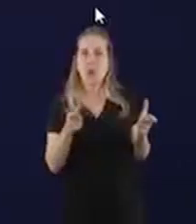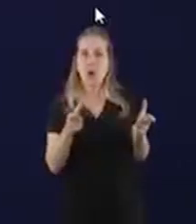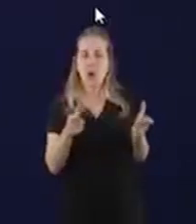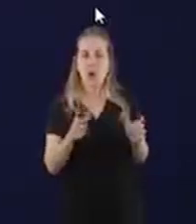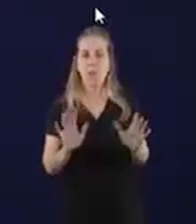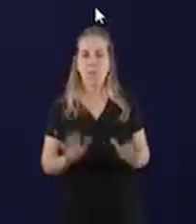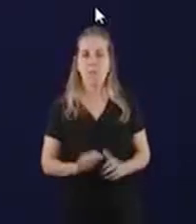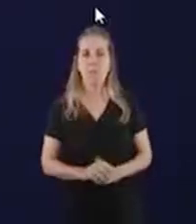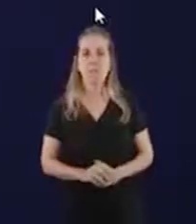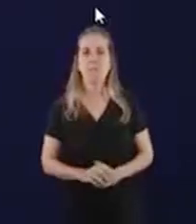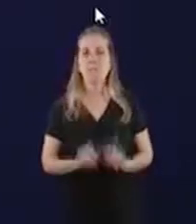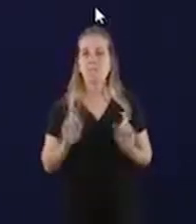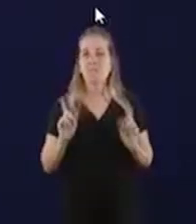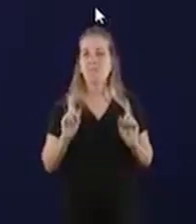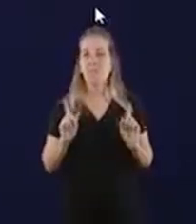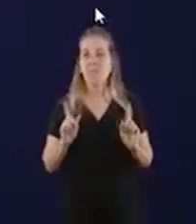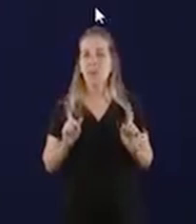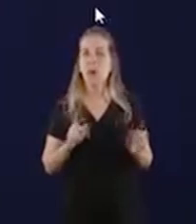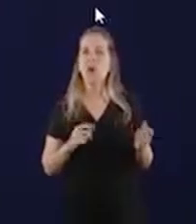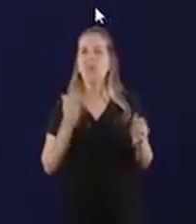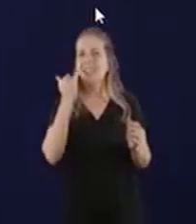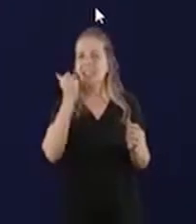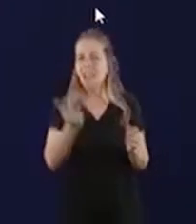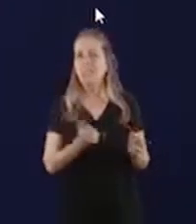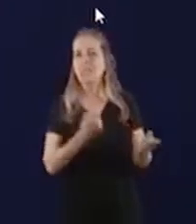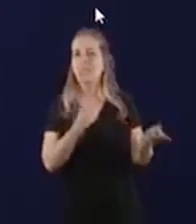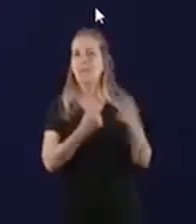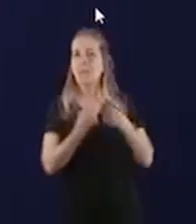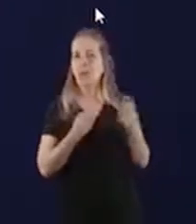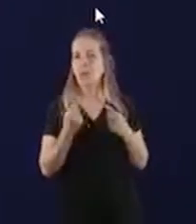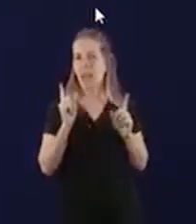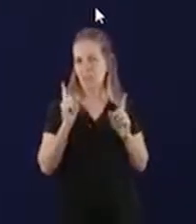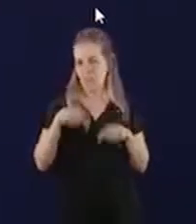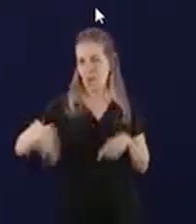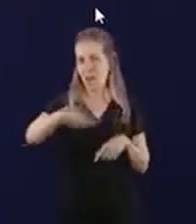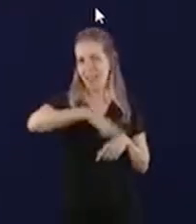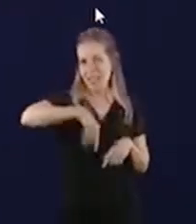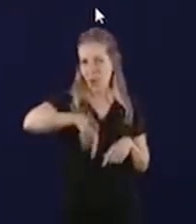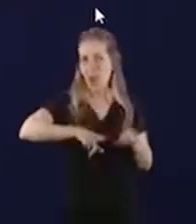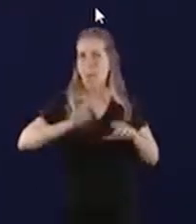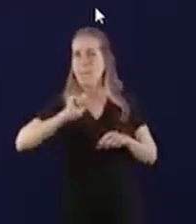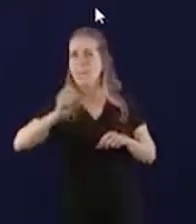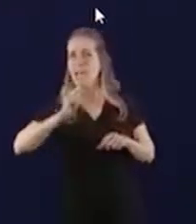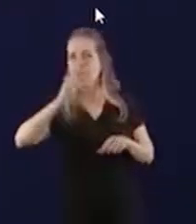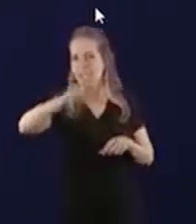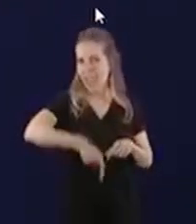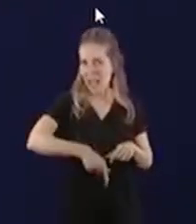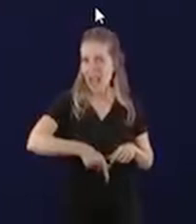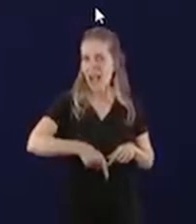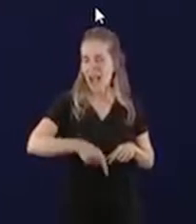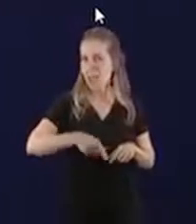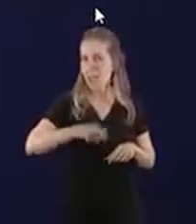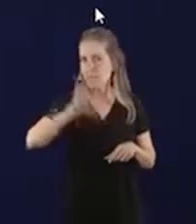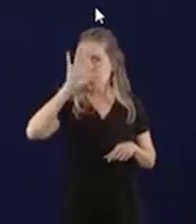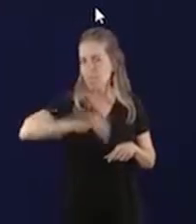bueno la misma pregunta me la han me la han hecho hace algunos días Aquí en la sala algún periodista local que no no recuerdo